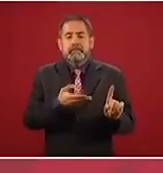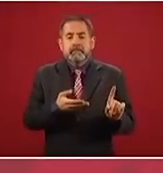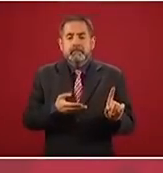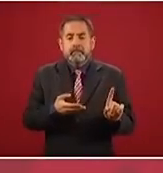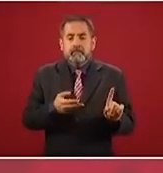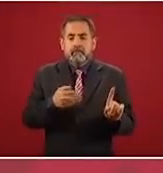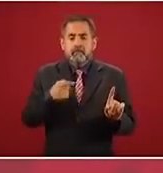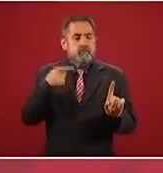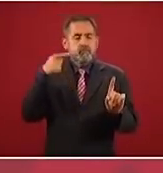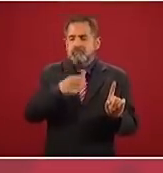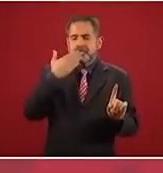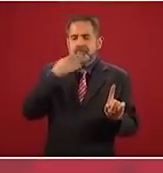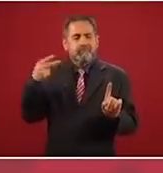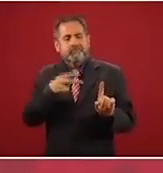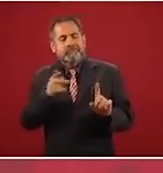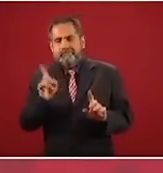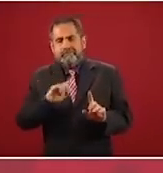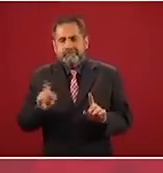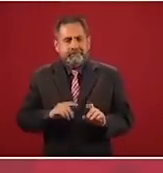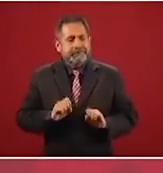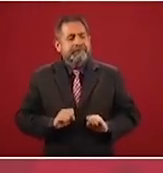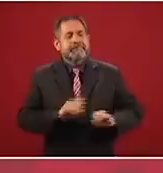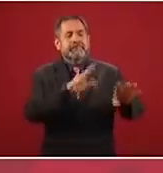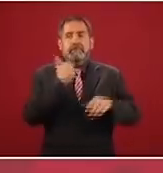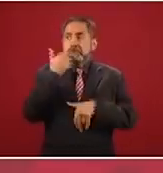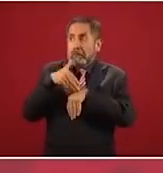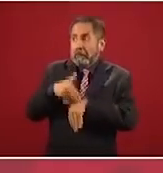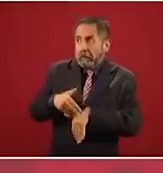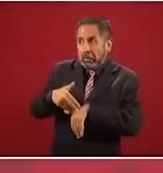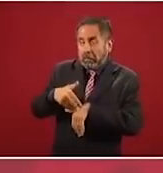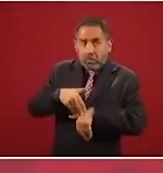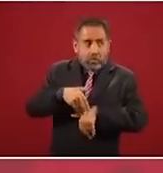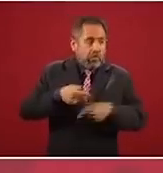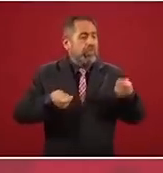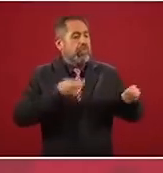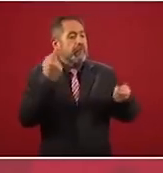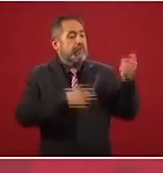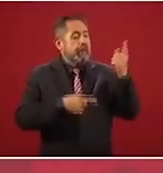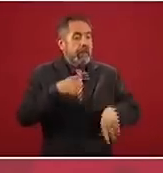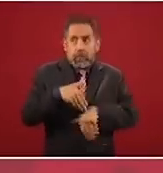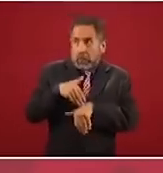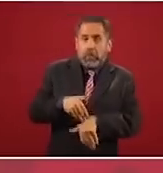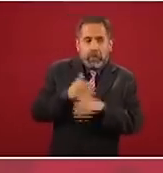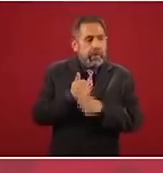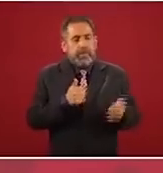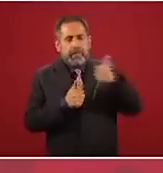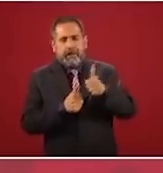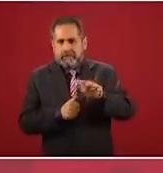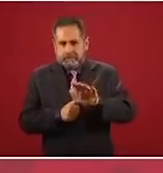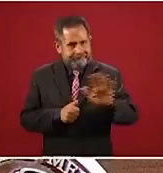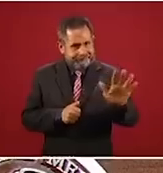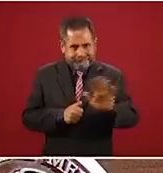no es correcta su apreciación de que se va a dejar manipular, se va a dejar por alguien más. Hay que